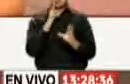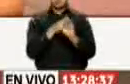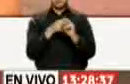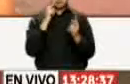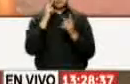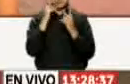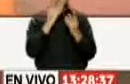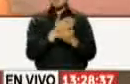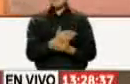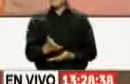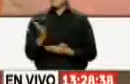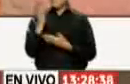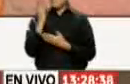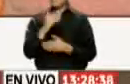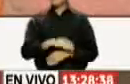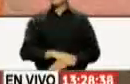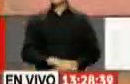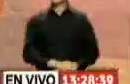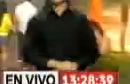Aquí tenemos el reporte.